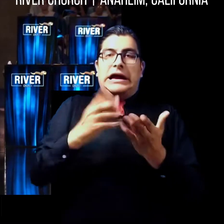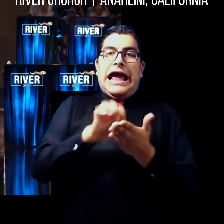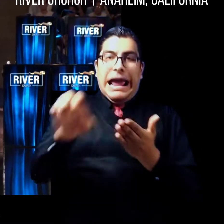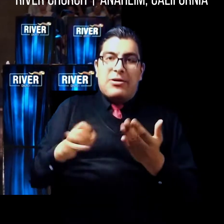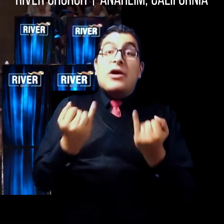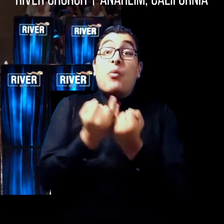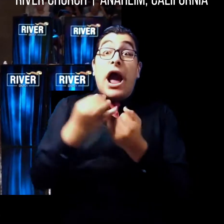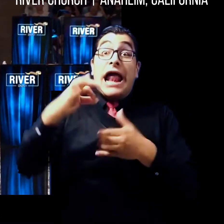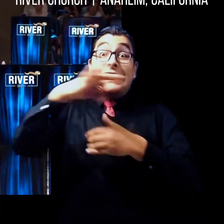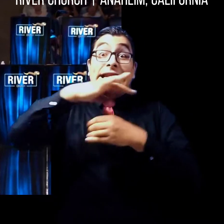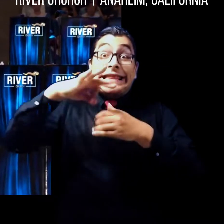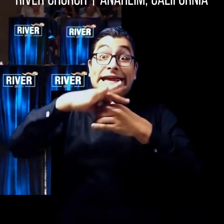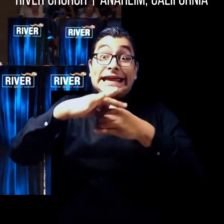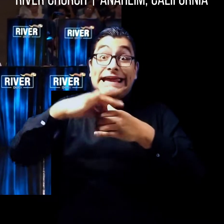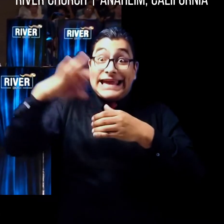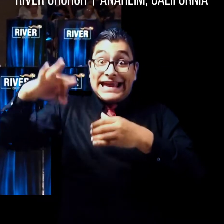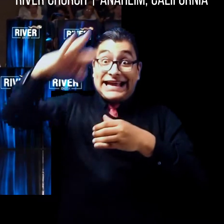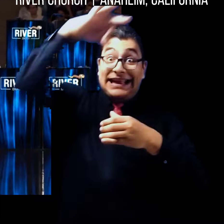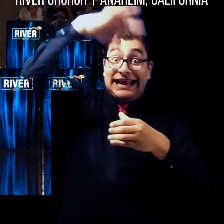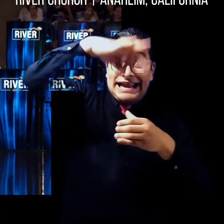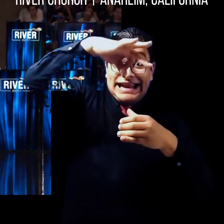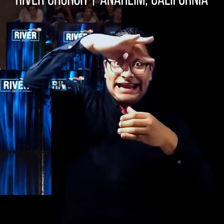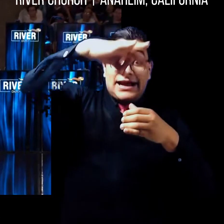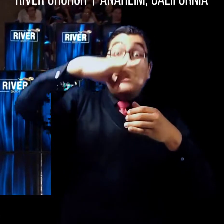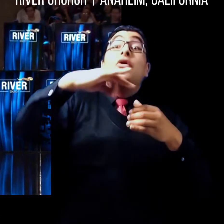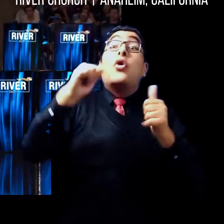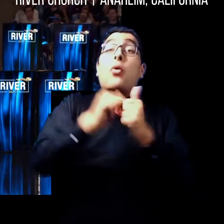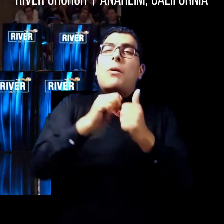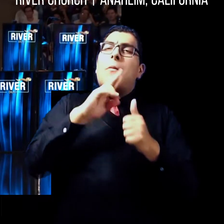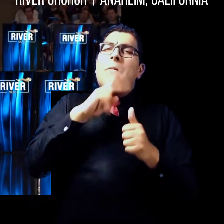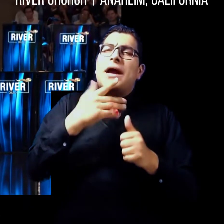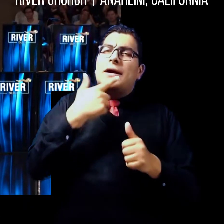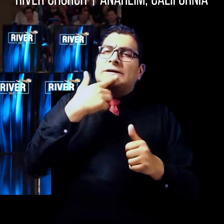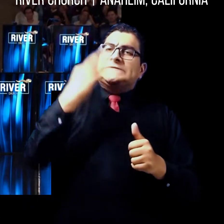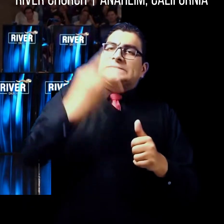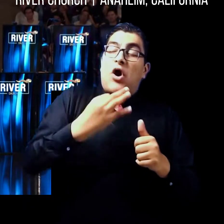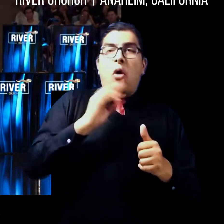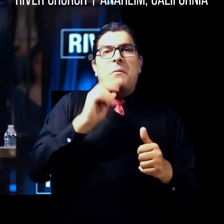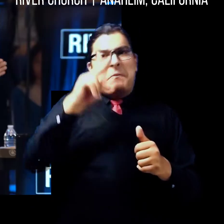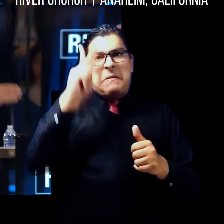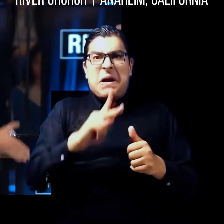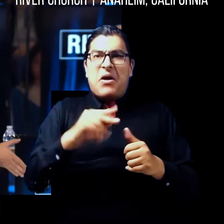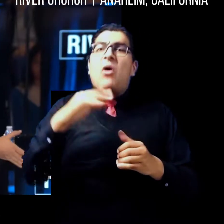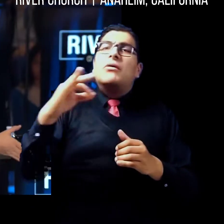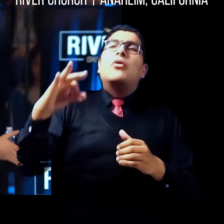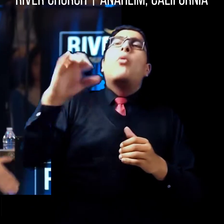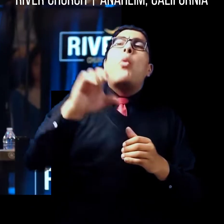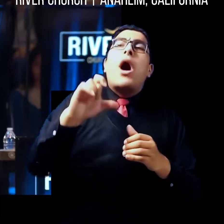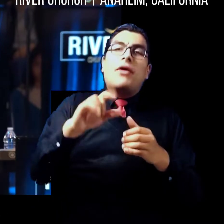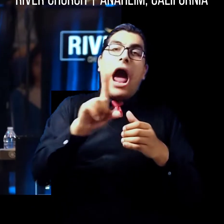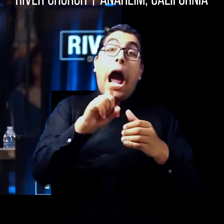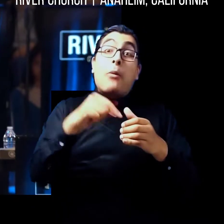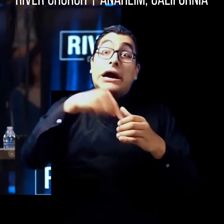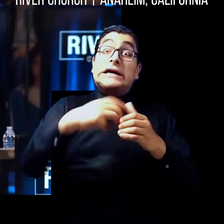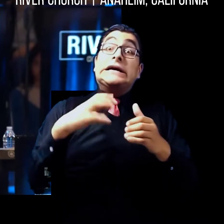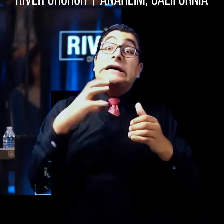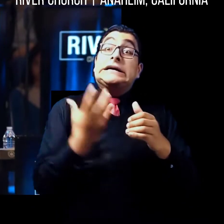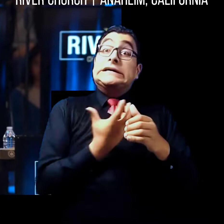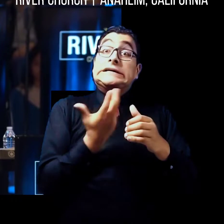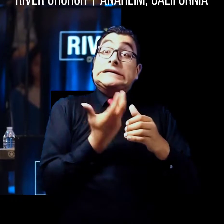saquito de té, una bolsita de té, larga su mejor sabor o su peor sabor cuando está en agua